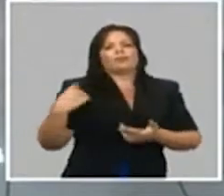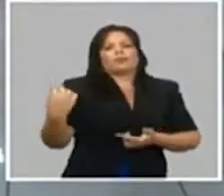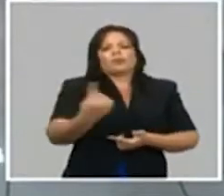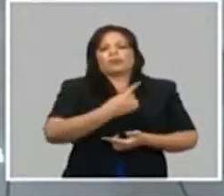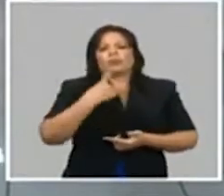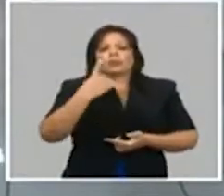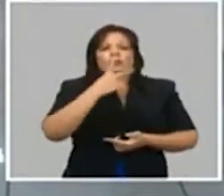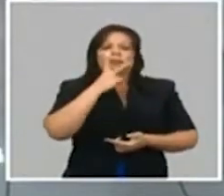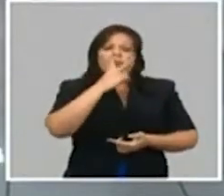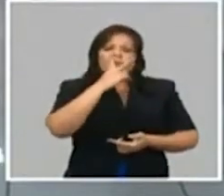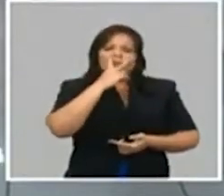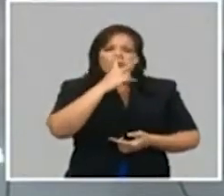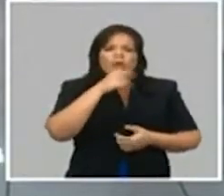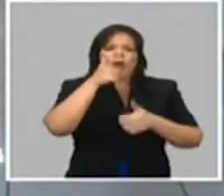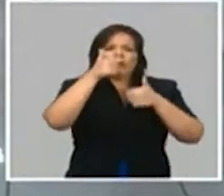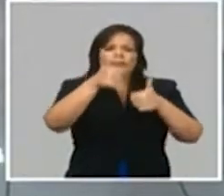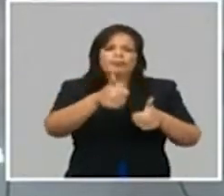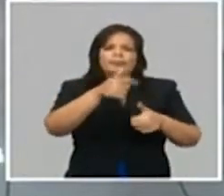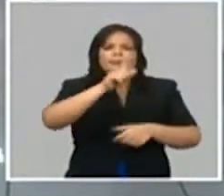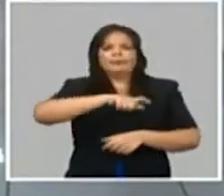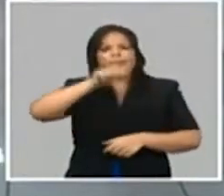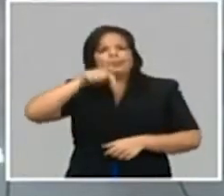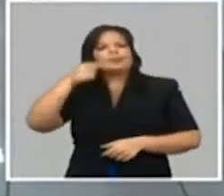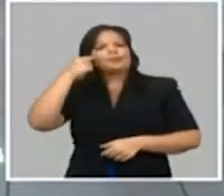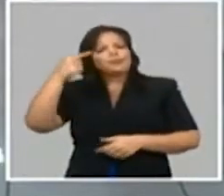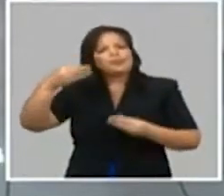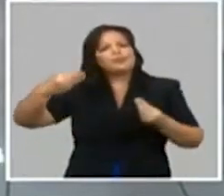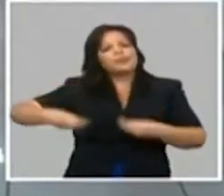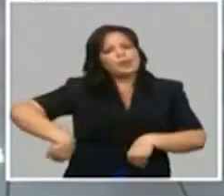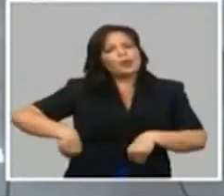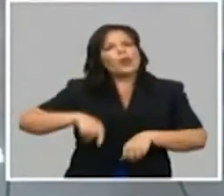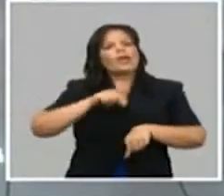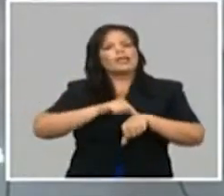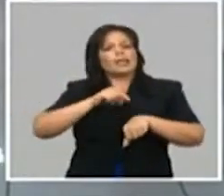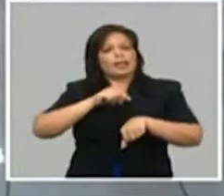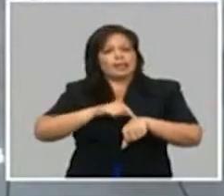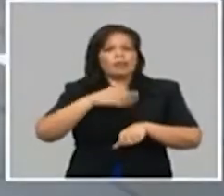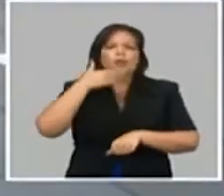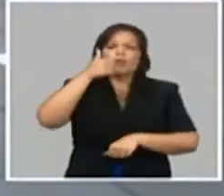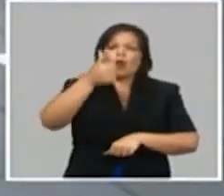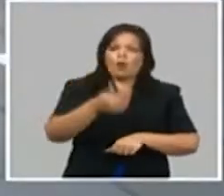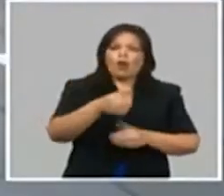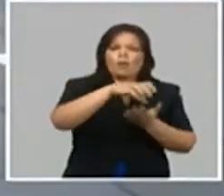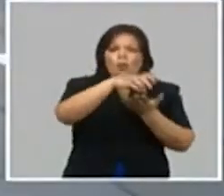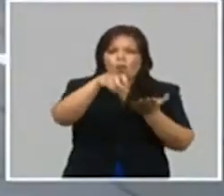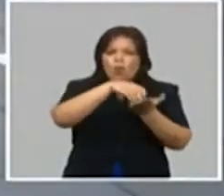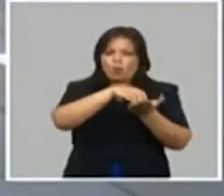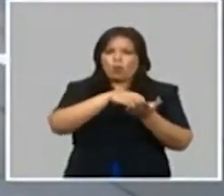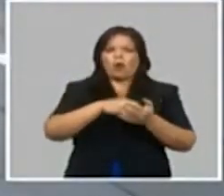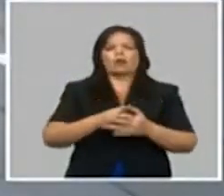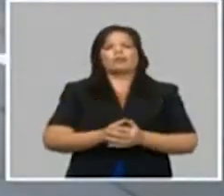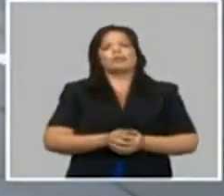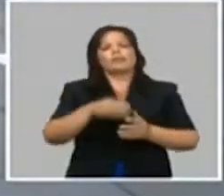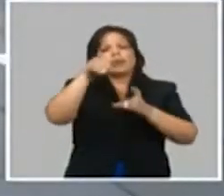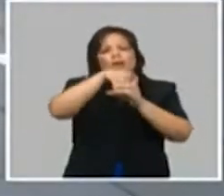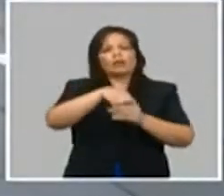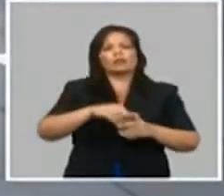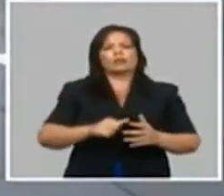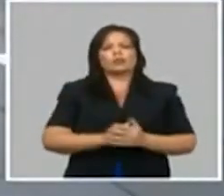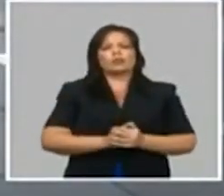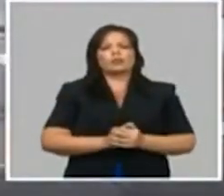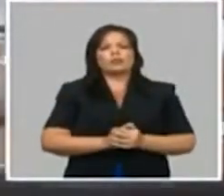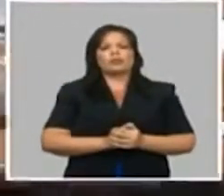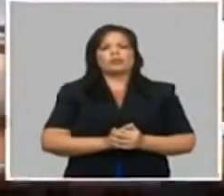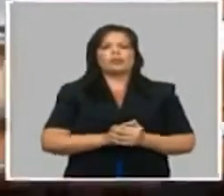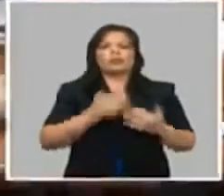los usuarios nuestros vean que se aprovechó el tiempo para mejorar cada uno de los lugares donde tenemos. ¿Cómo va a ser ese reinicio,